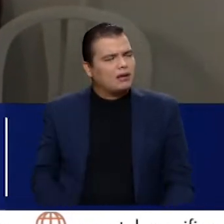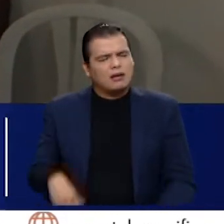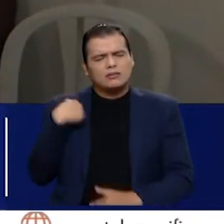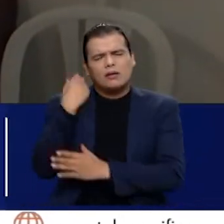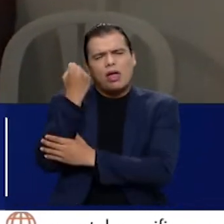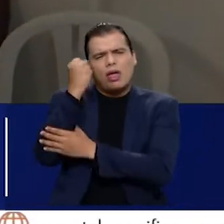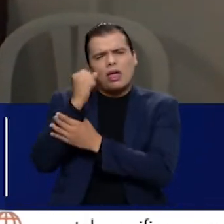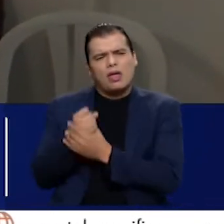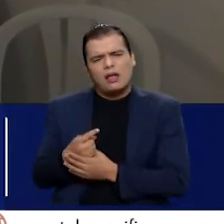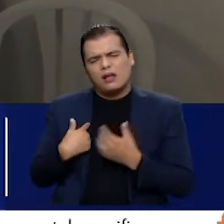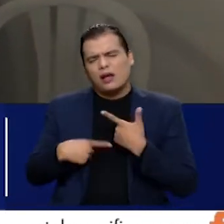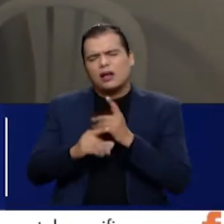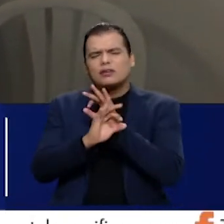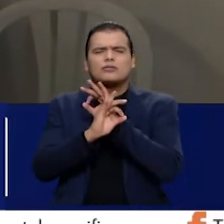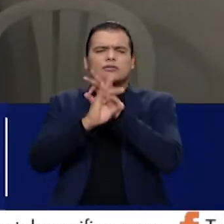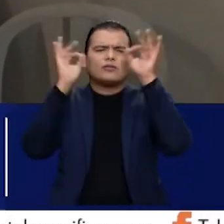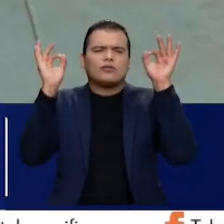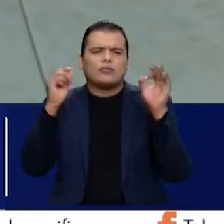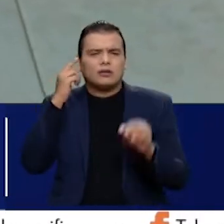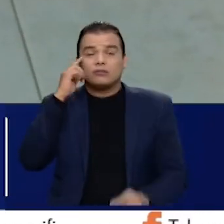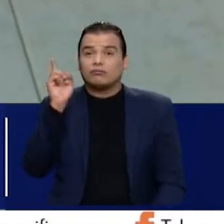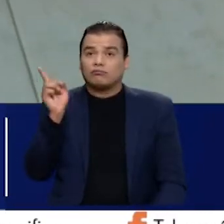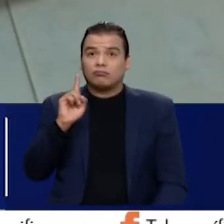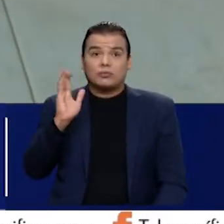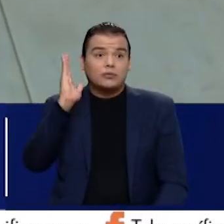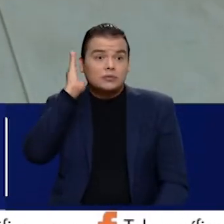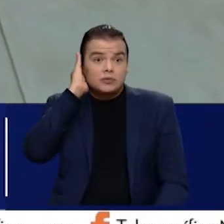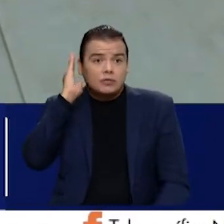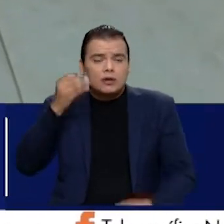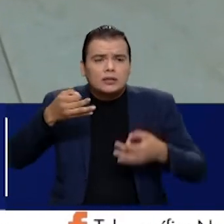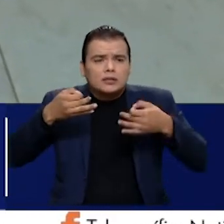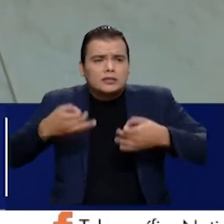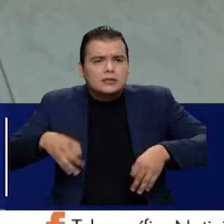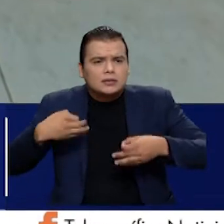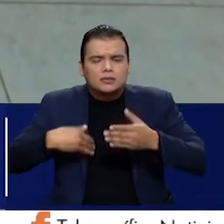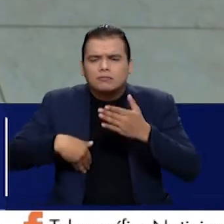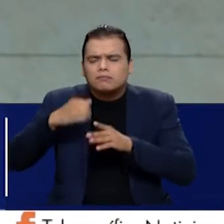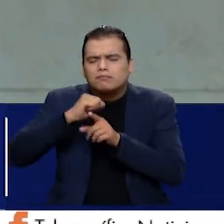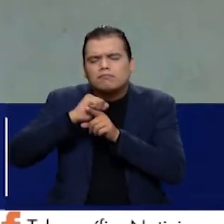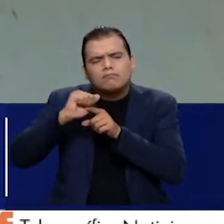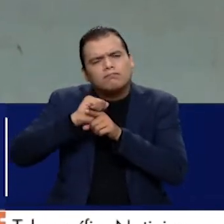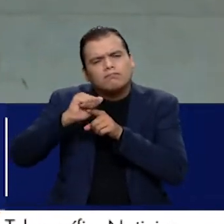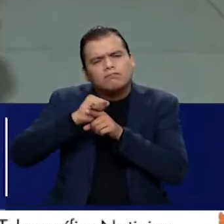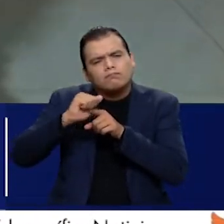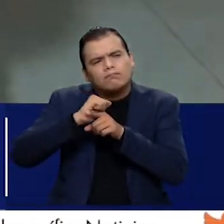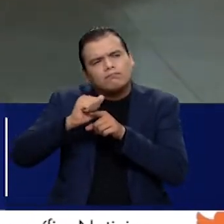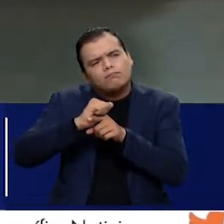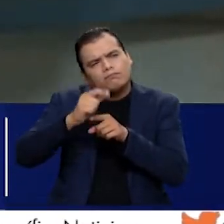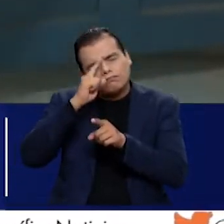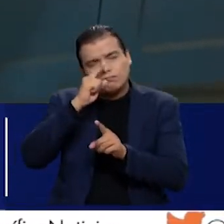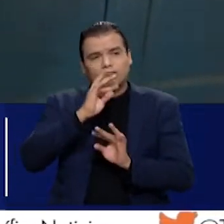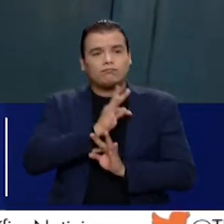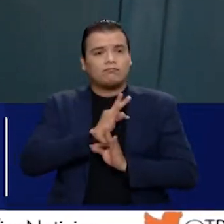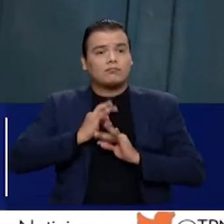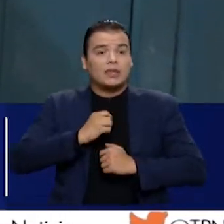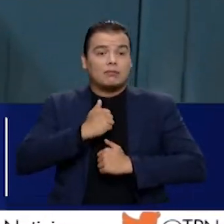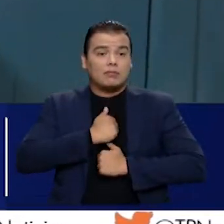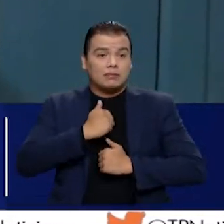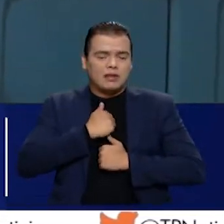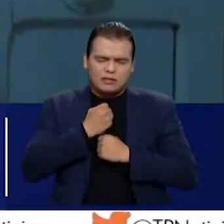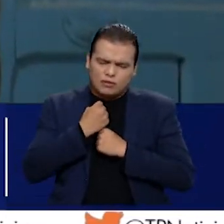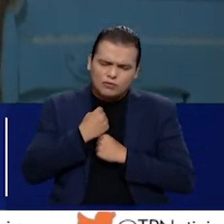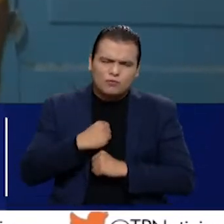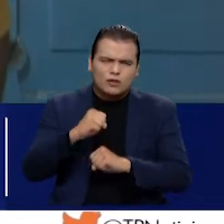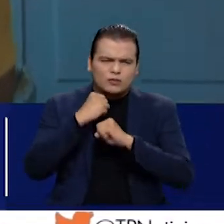empeño de volver a caminar y con la ayuda de un celular de baja gama, inició la que se convertiría en una historia de fe, fuerza